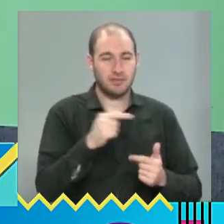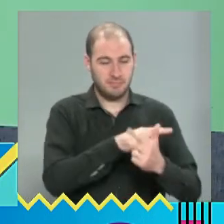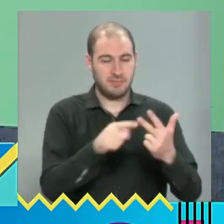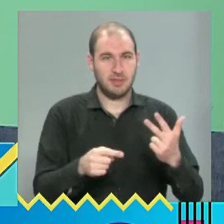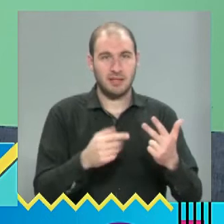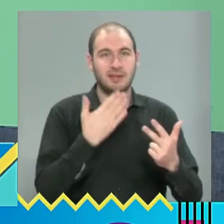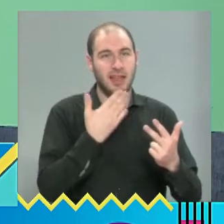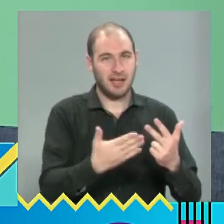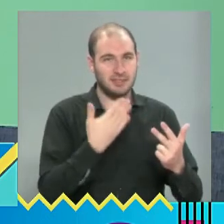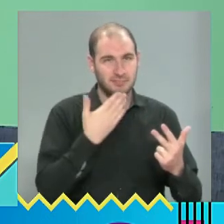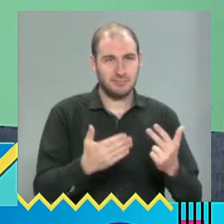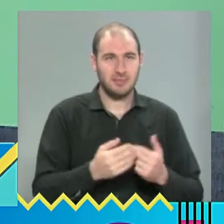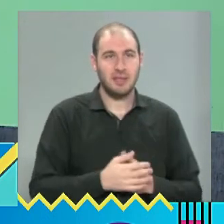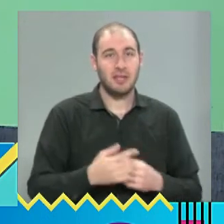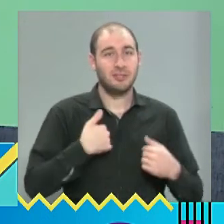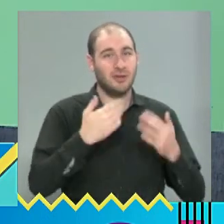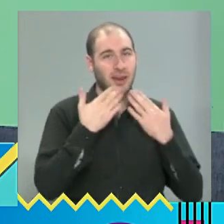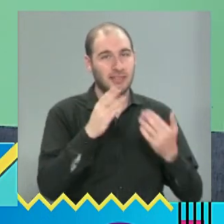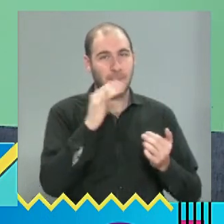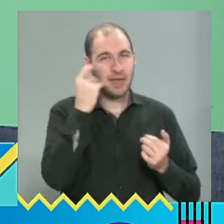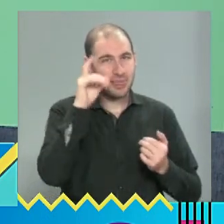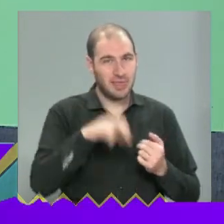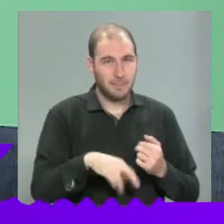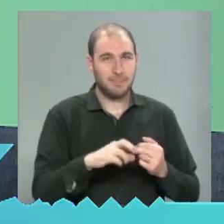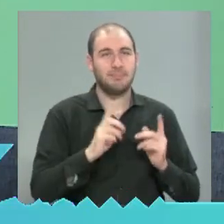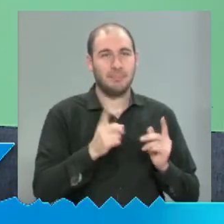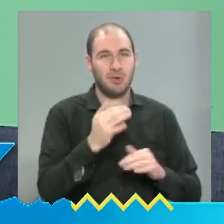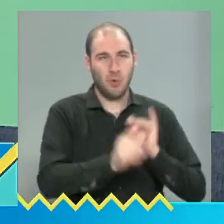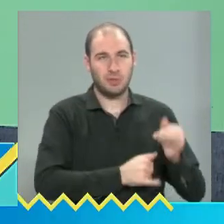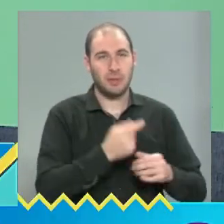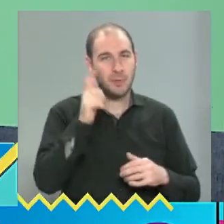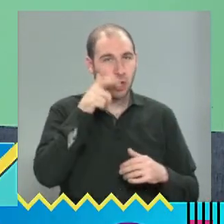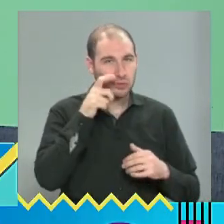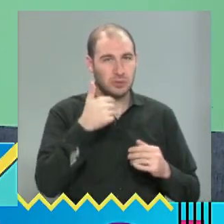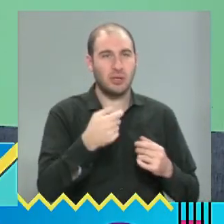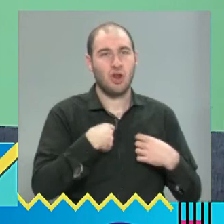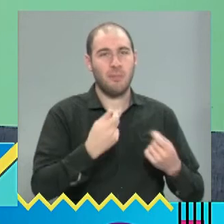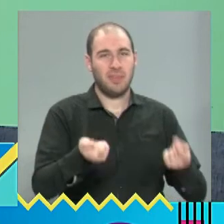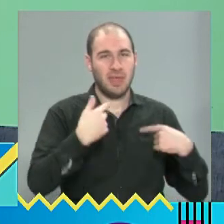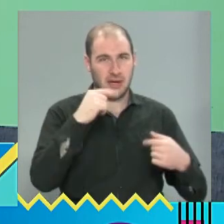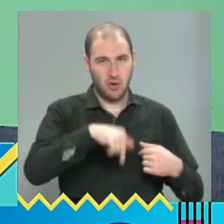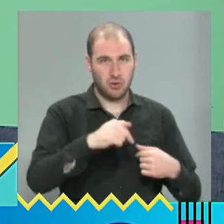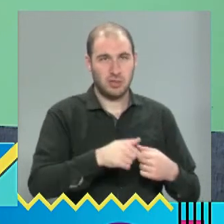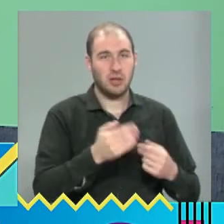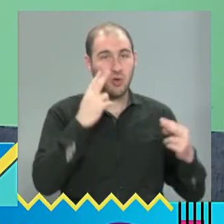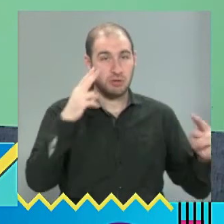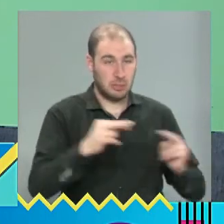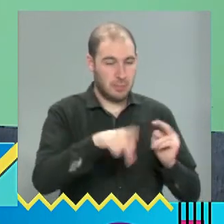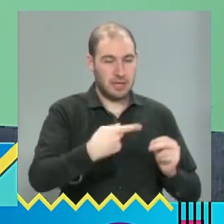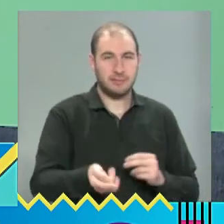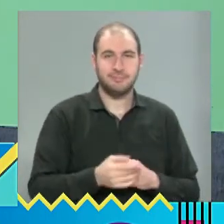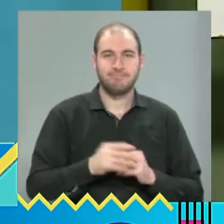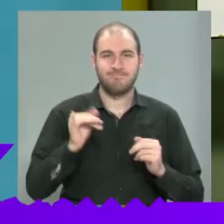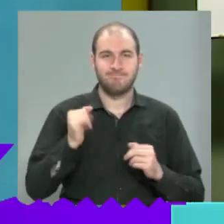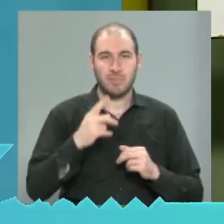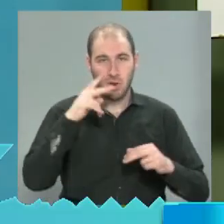y Federico, gracias por acompañarnos. Yo agradecer a Bayrip, sí, como bien me dice ahí, producción Bayrip, que me ha vestido en el día de hoy. Feri, nos encontramos mañana.